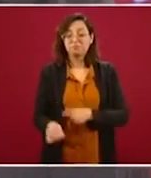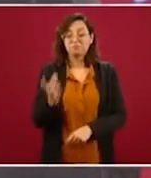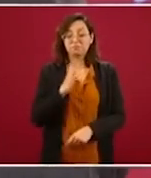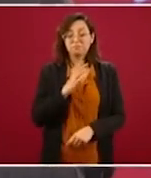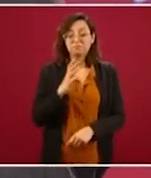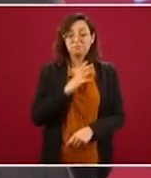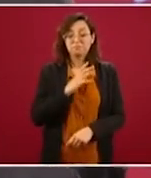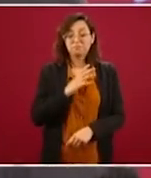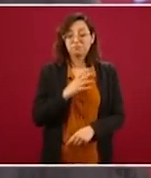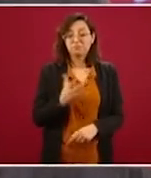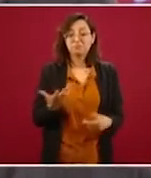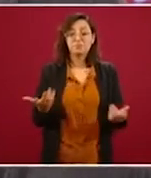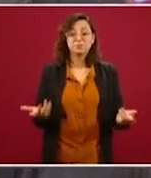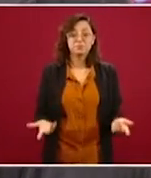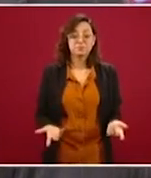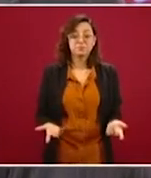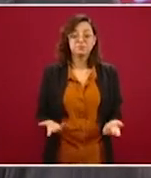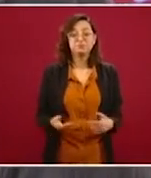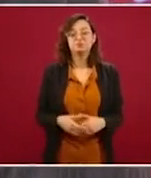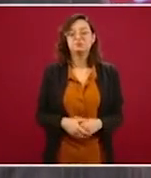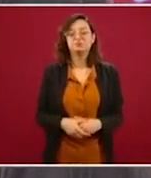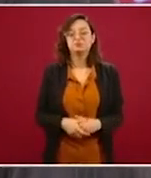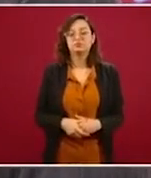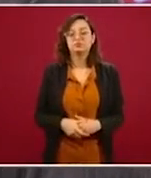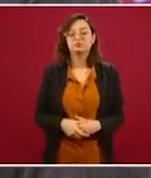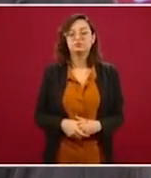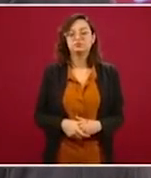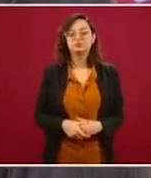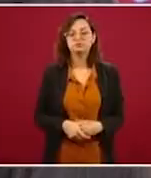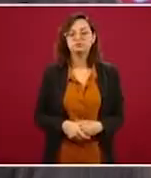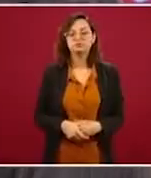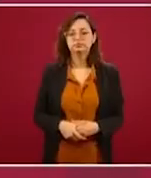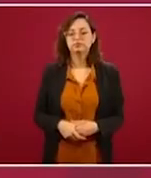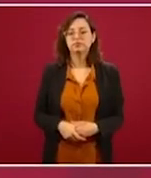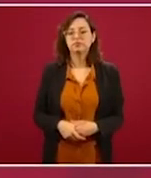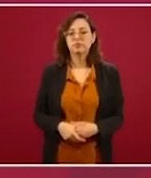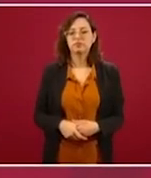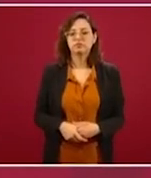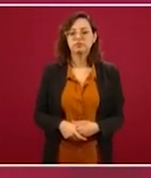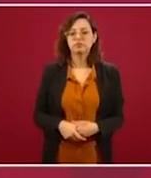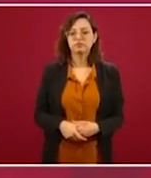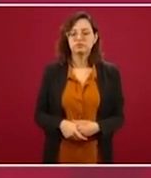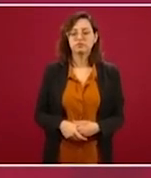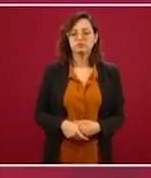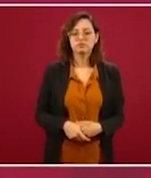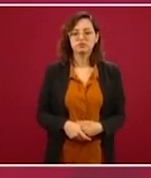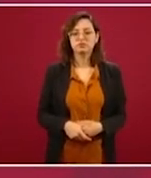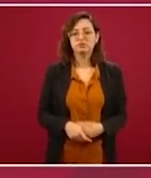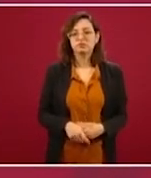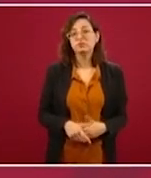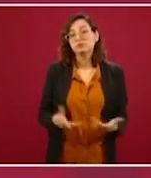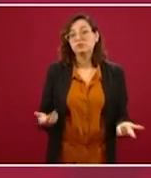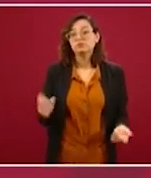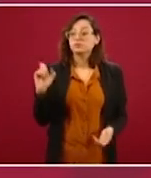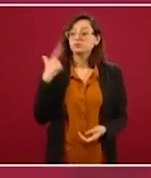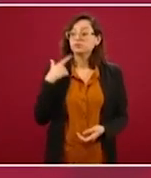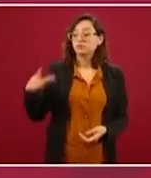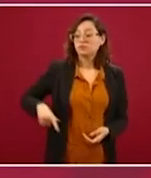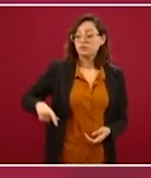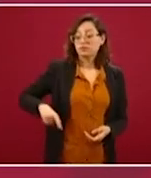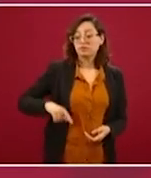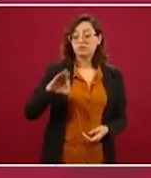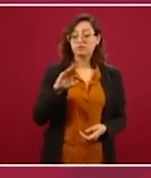Y esas devoluciones que se hicieron al inicio de ese gobierno